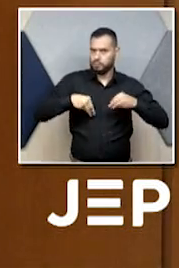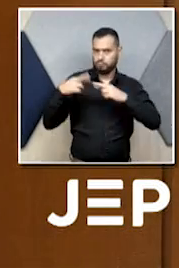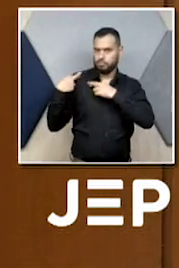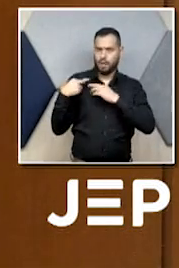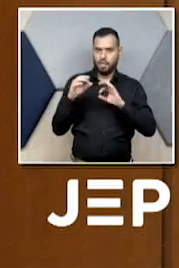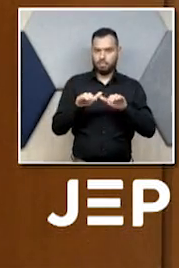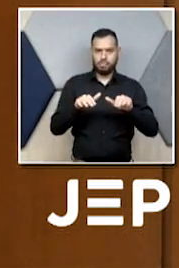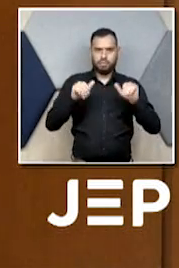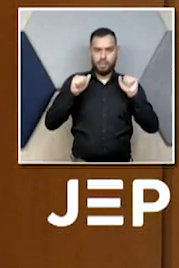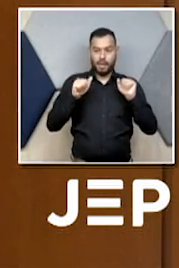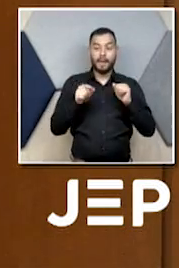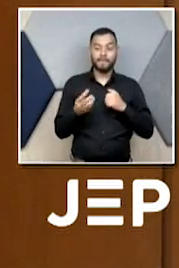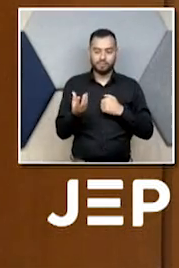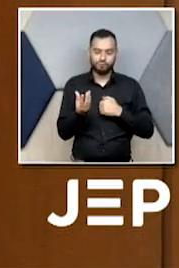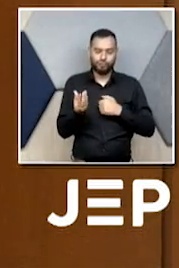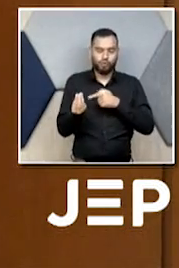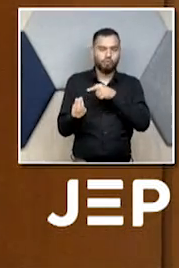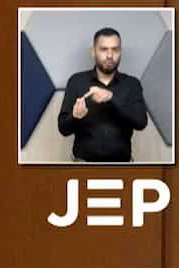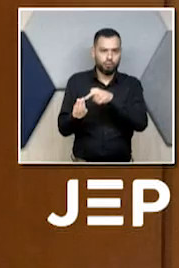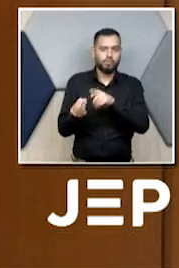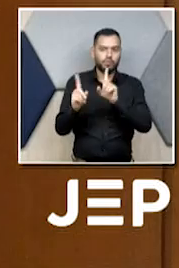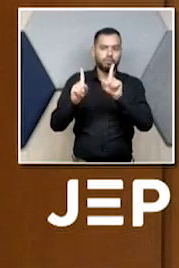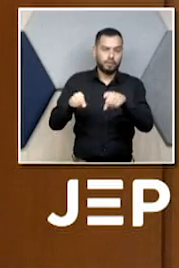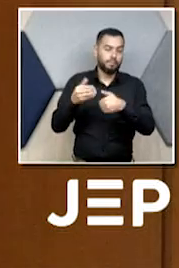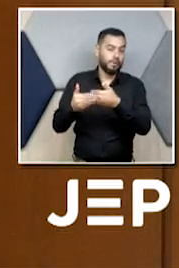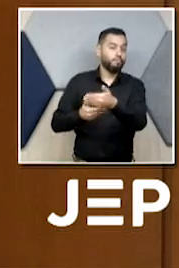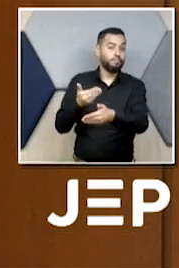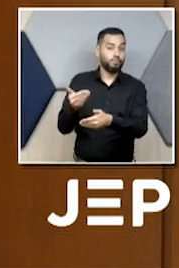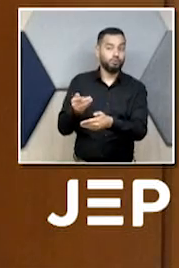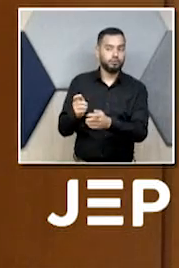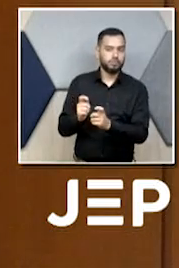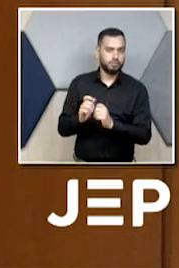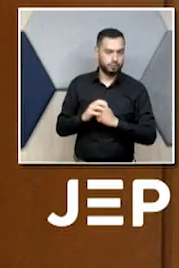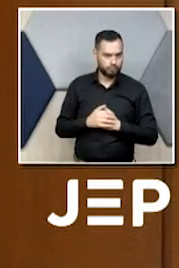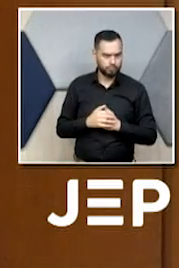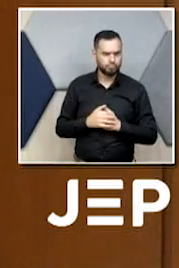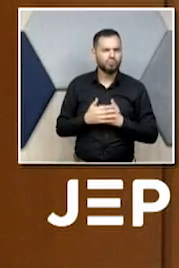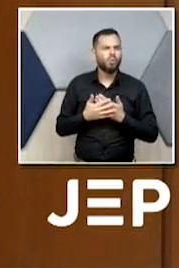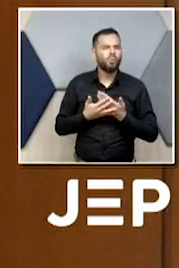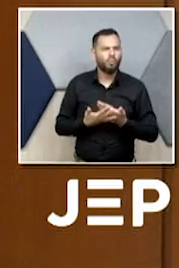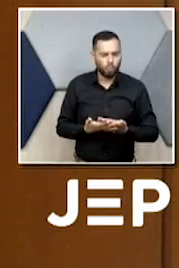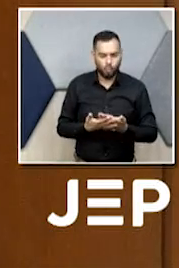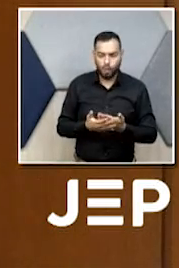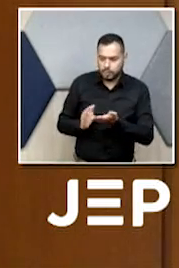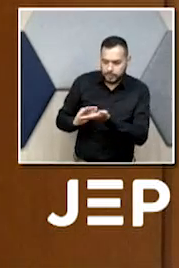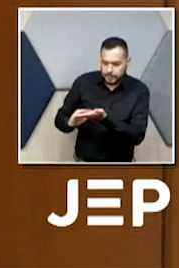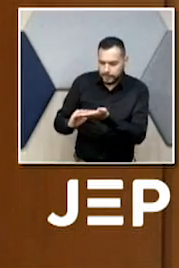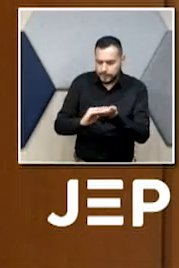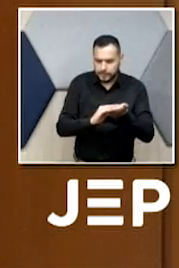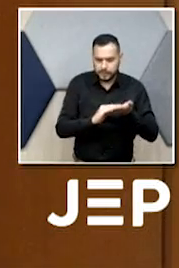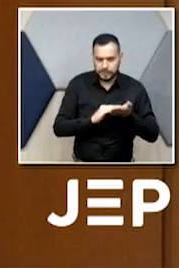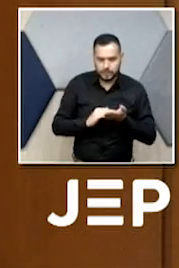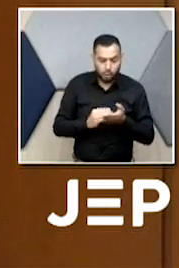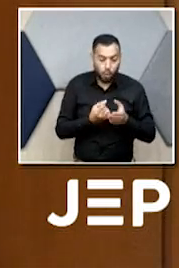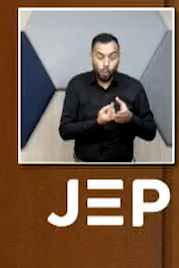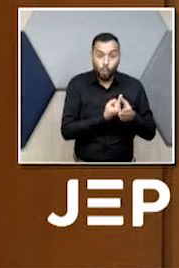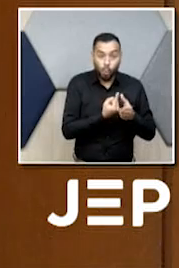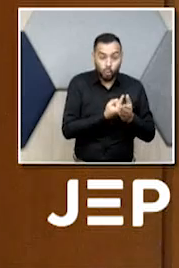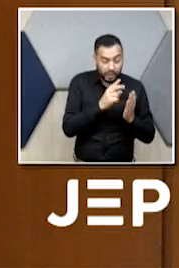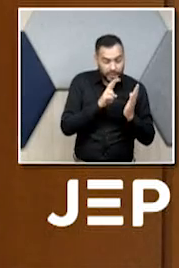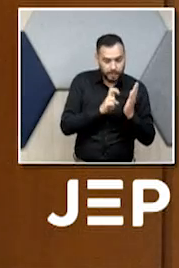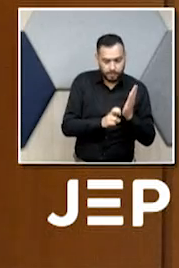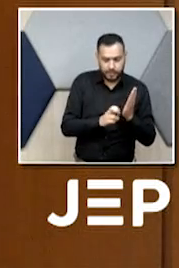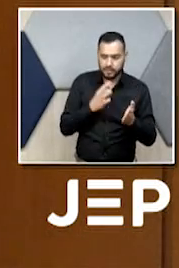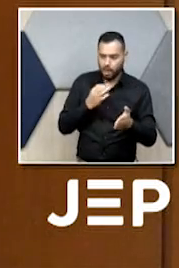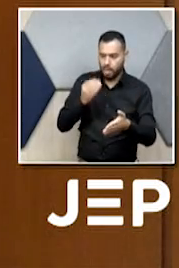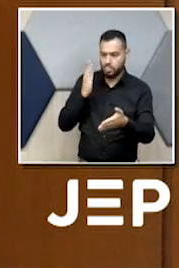tenemos dispuesta también una vía, que es la intervención de nuestra unidad de investigación y acusación, la